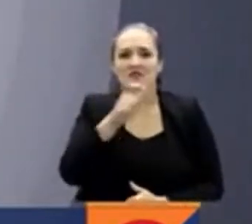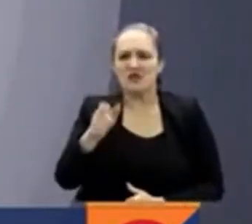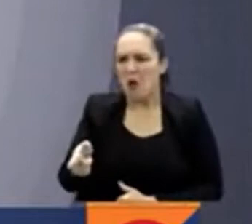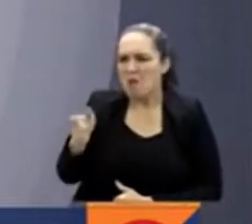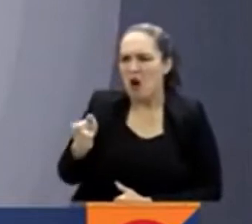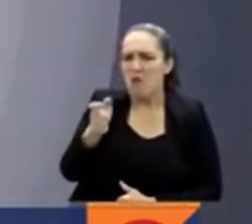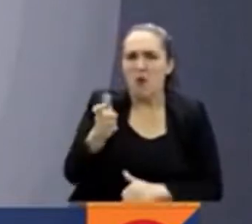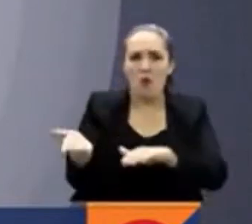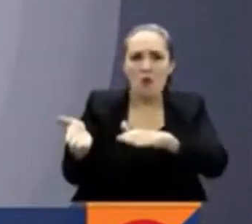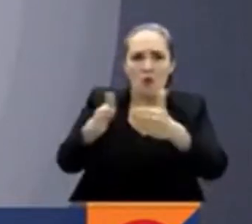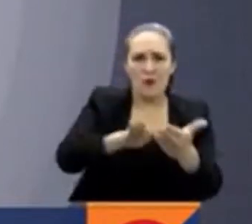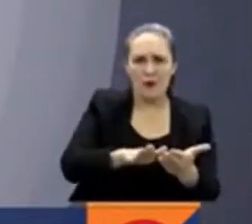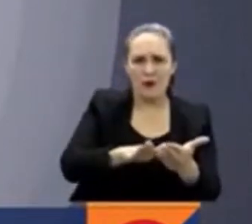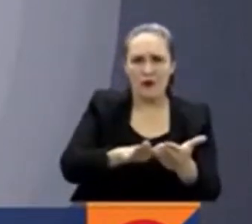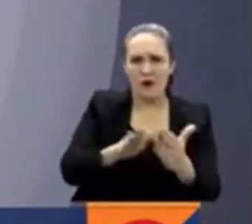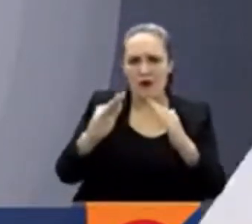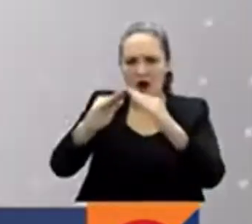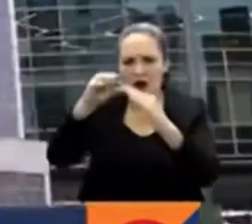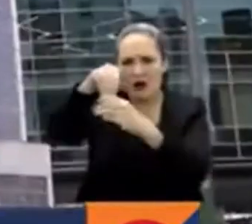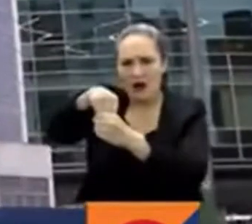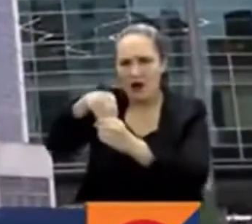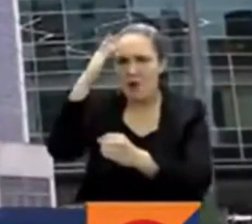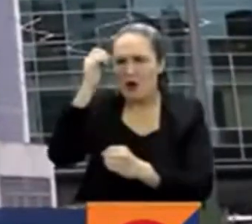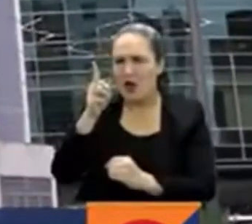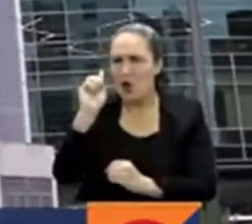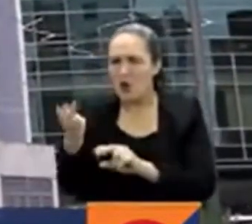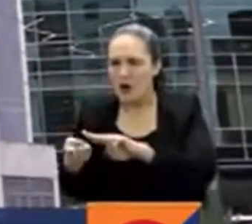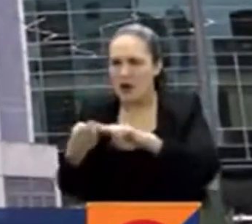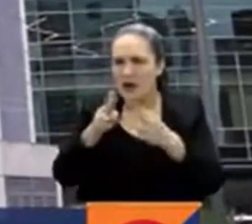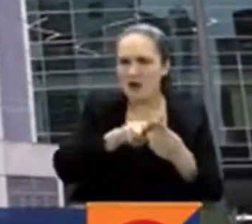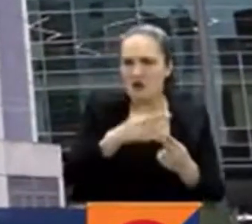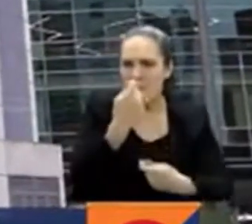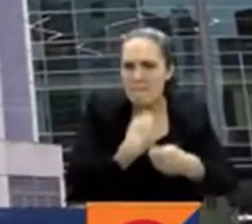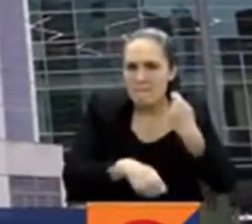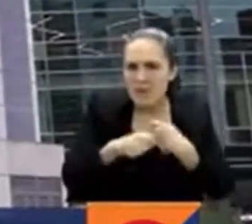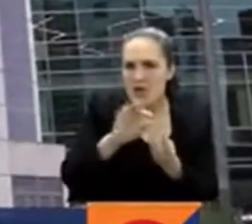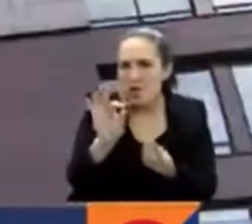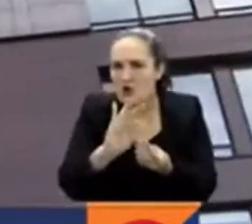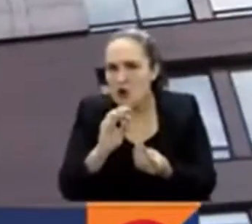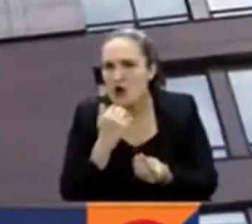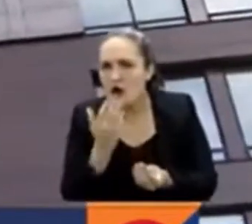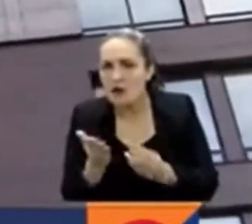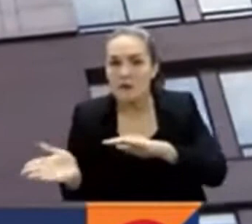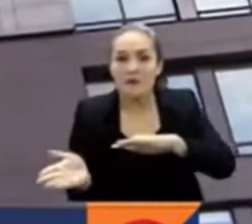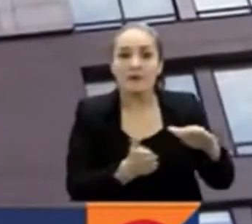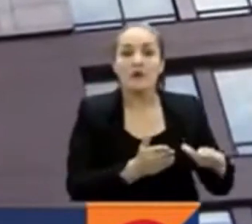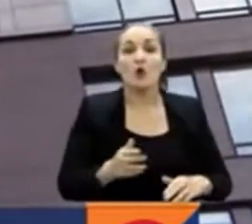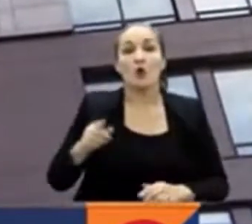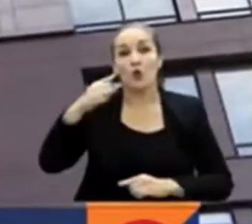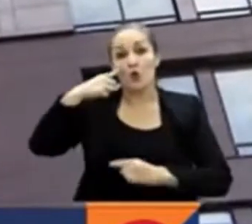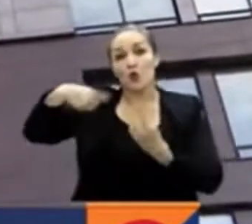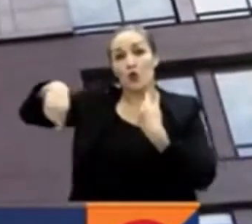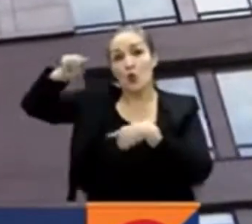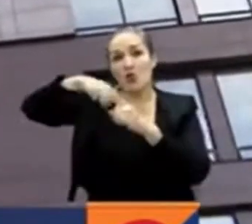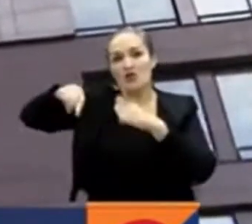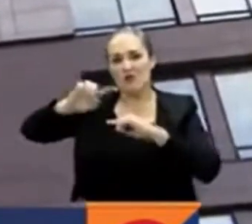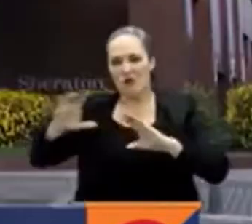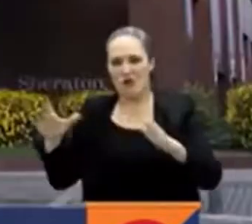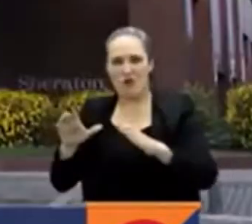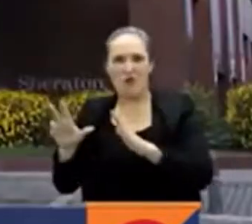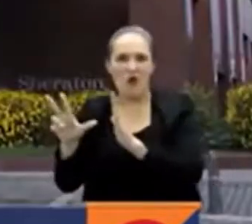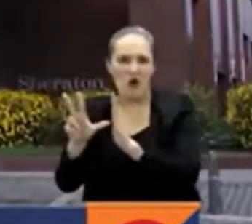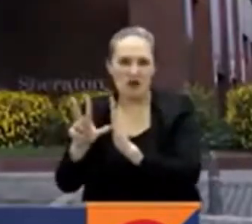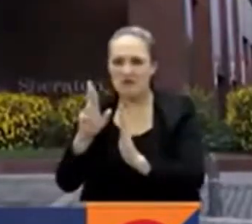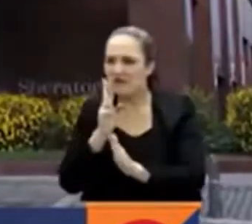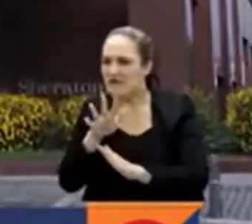investigan si ataque fue por tema de microtráfico. Solicitud del sector turismo. Le piden al ministro de Hacienda extender